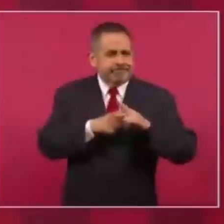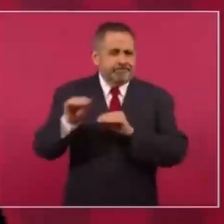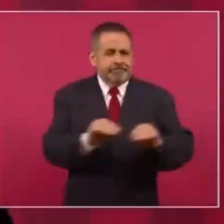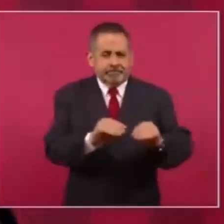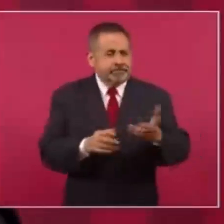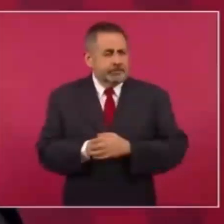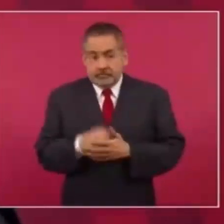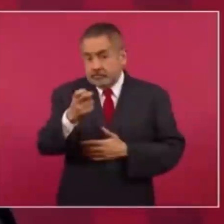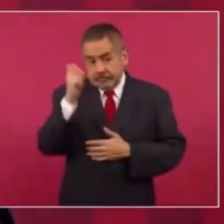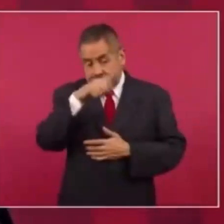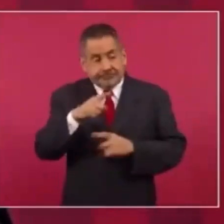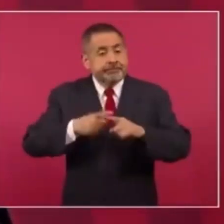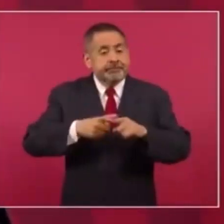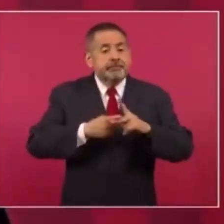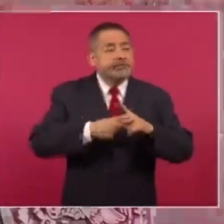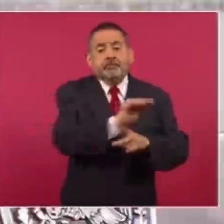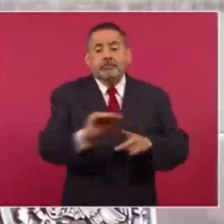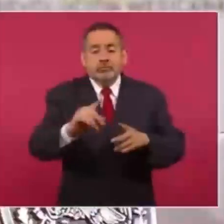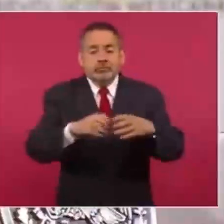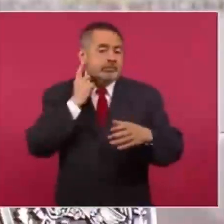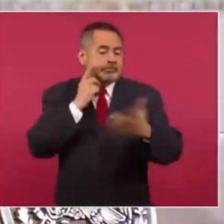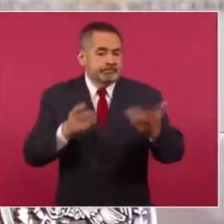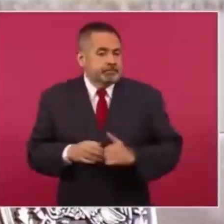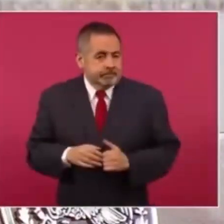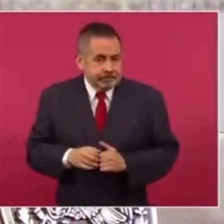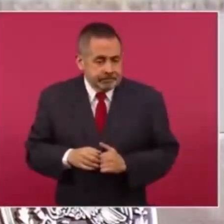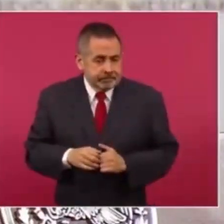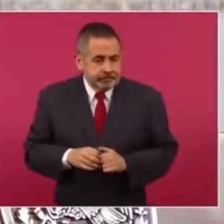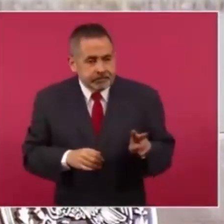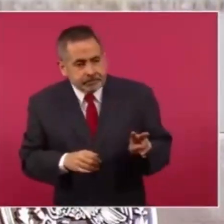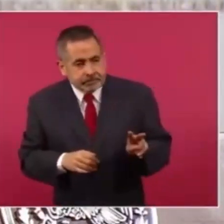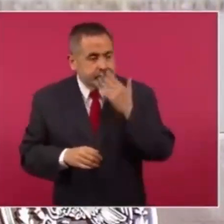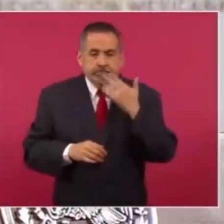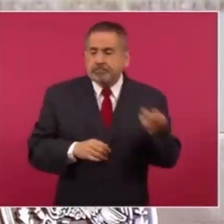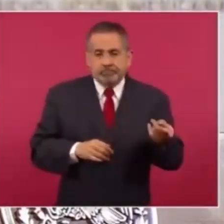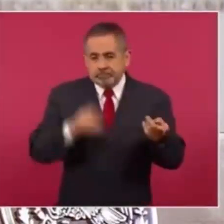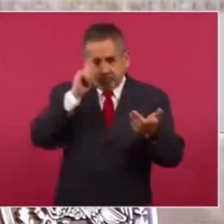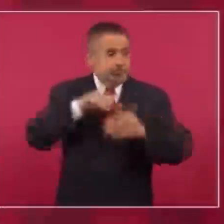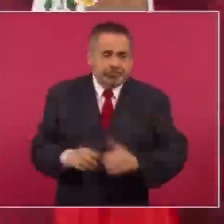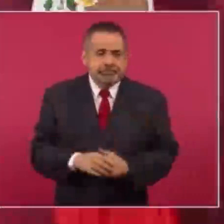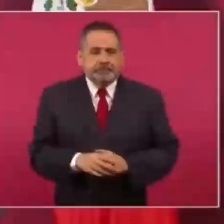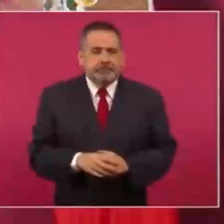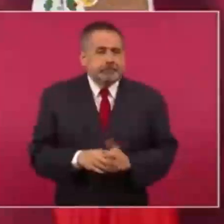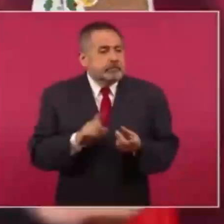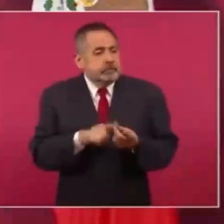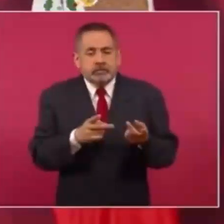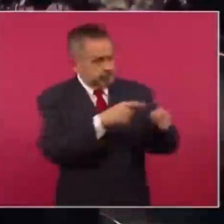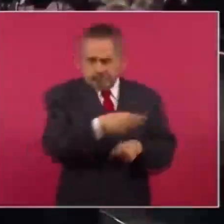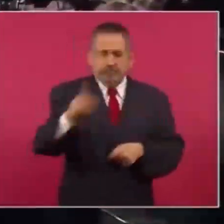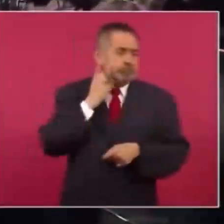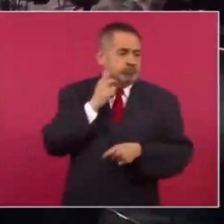muy competidas, porque no se ve que vayan a tener muchos votos. ¿Y de dónde van a